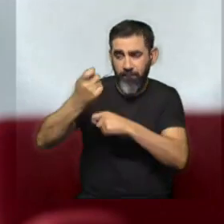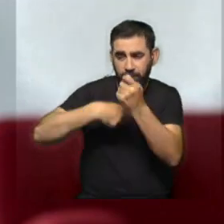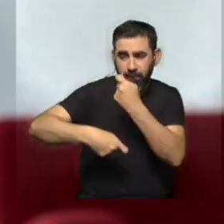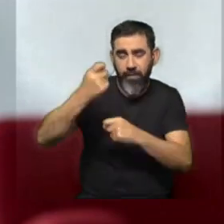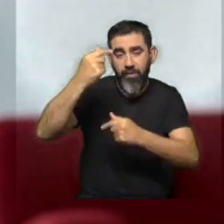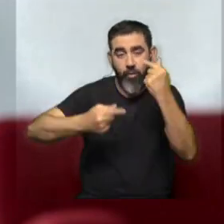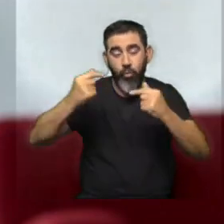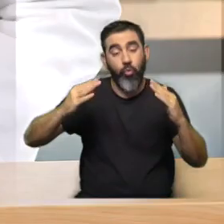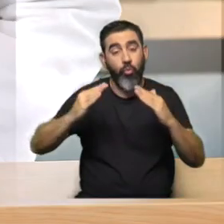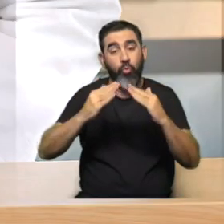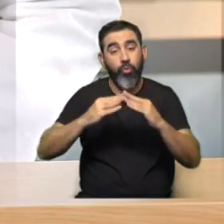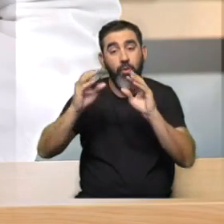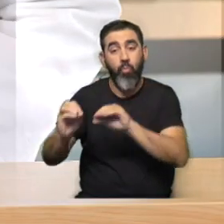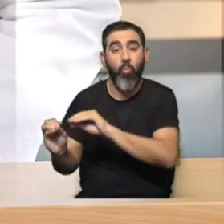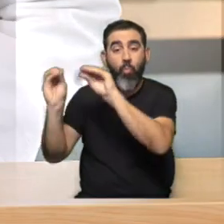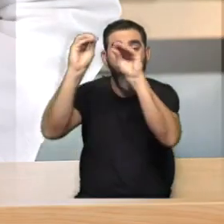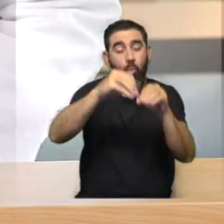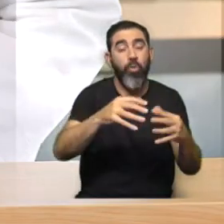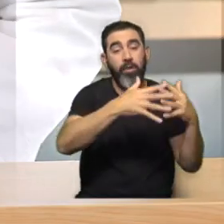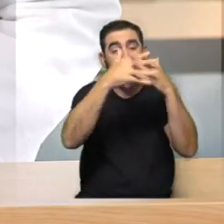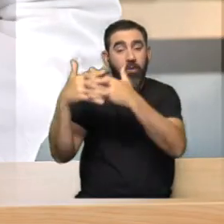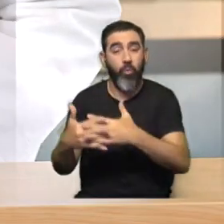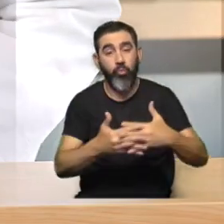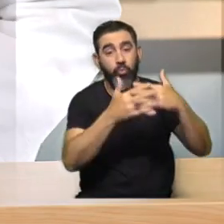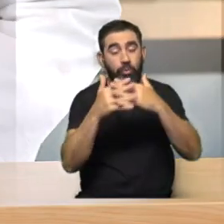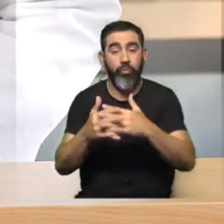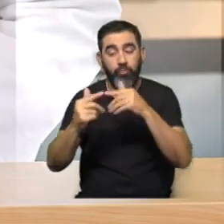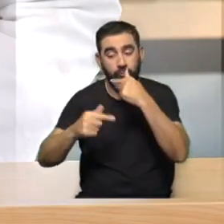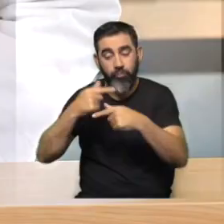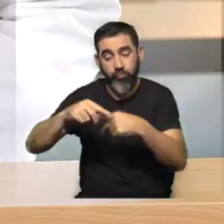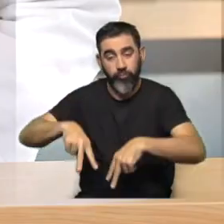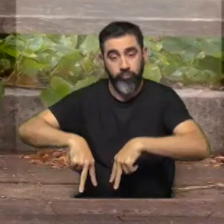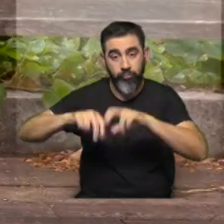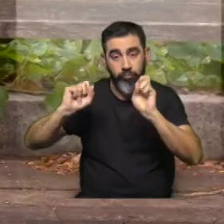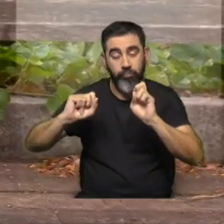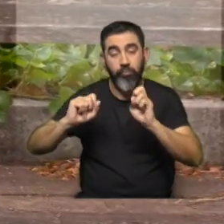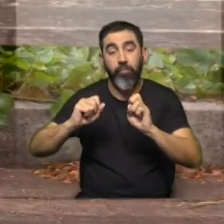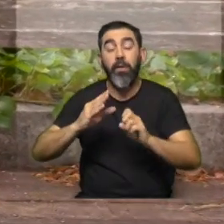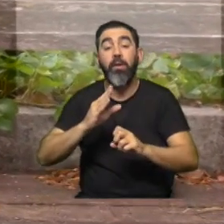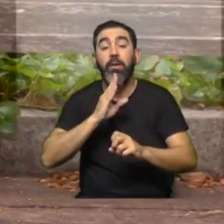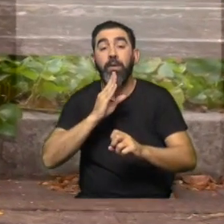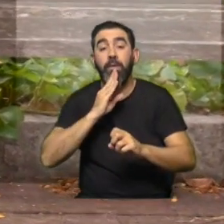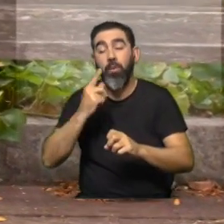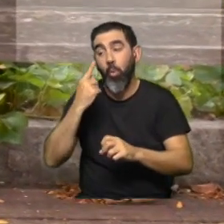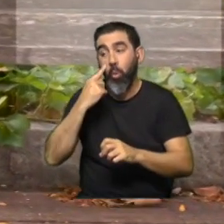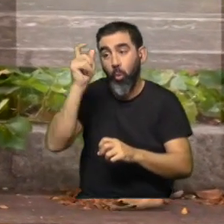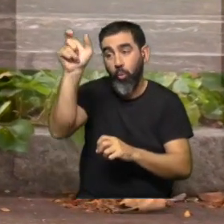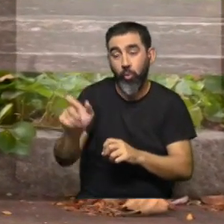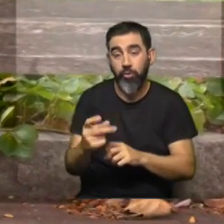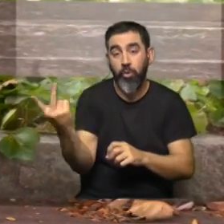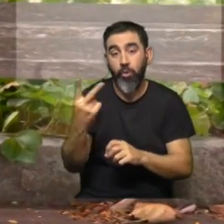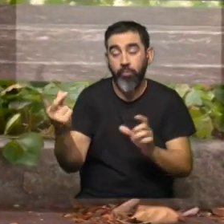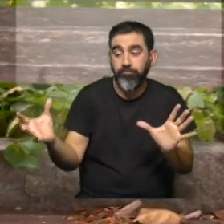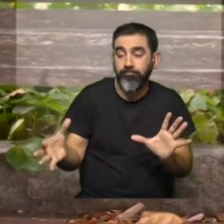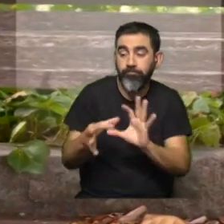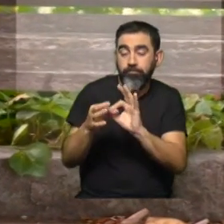sus pertenencias para mudarse de Hungría a Estados Unidos y seguir trabajando. En Norteamérica conoció a Weissman y ambos se